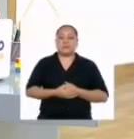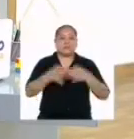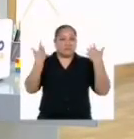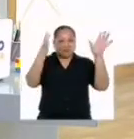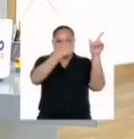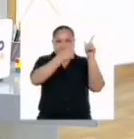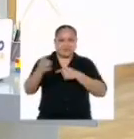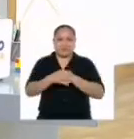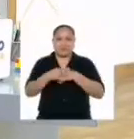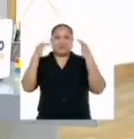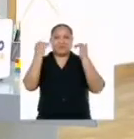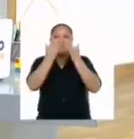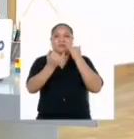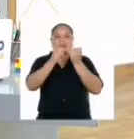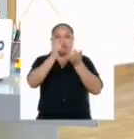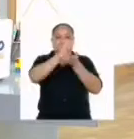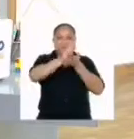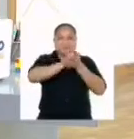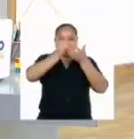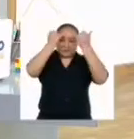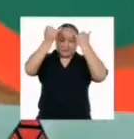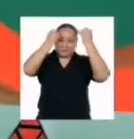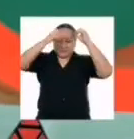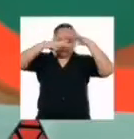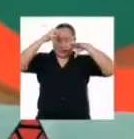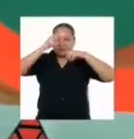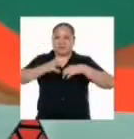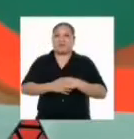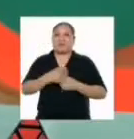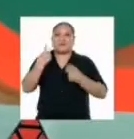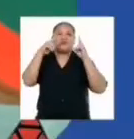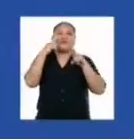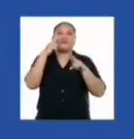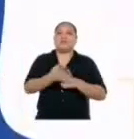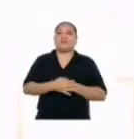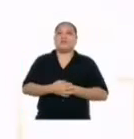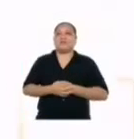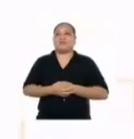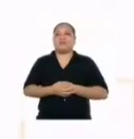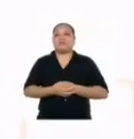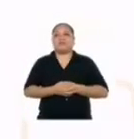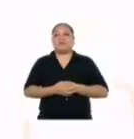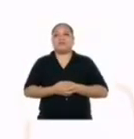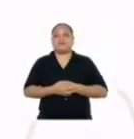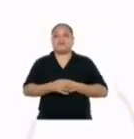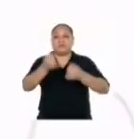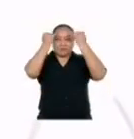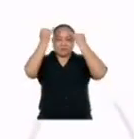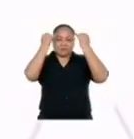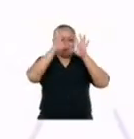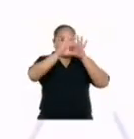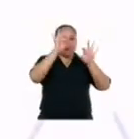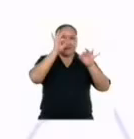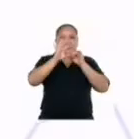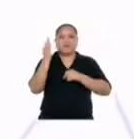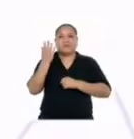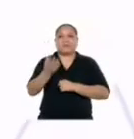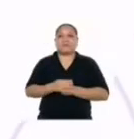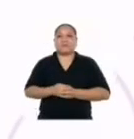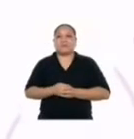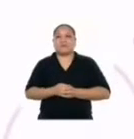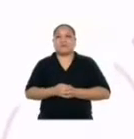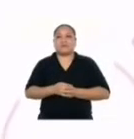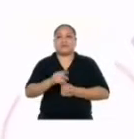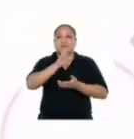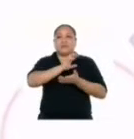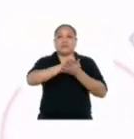Ya está, hemos terminado nuestra lluvia de ideas. Veámosla. Las ideas que hemos elegido son: